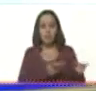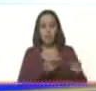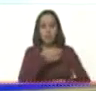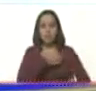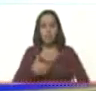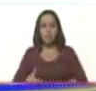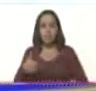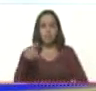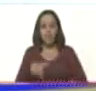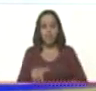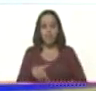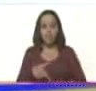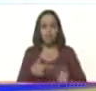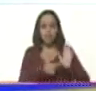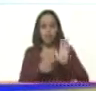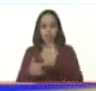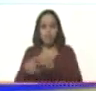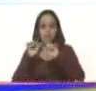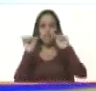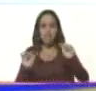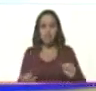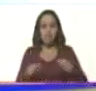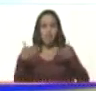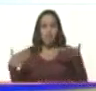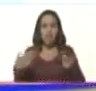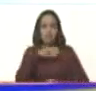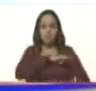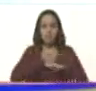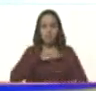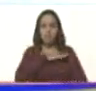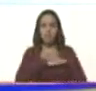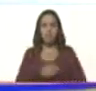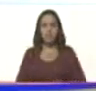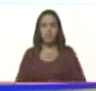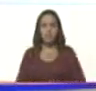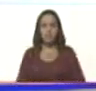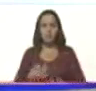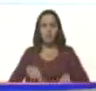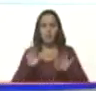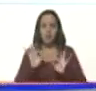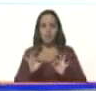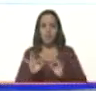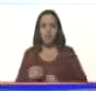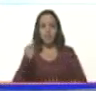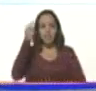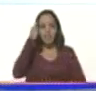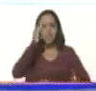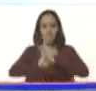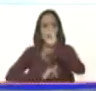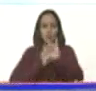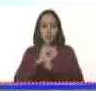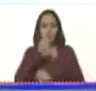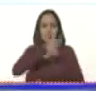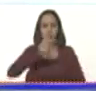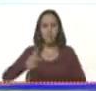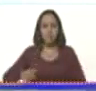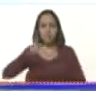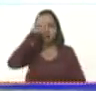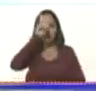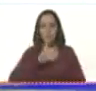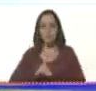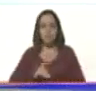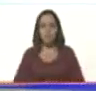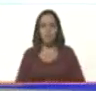este balance del sistema de misiones y grandes misiones, y en especial Día Internacional de las Personas con